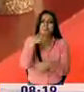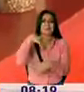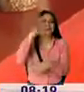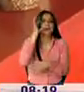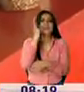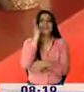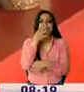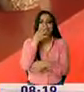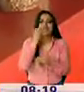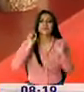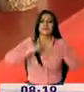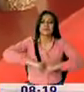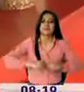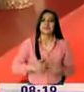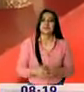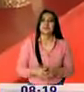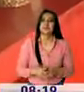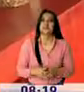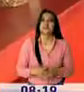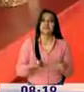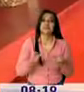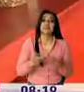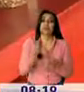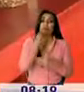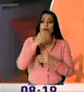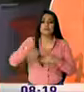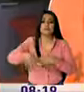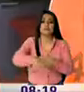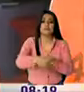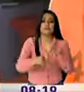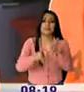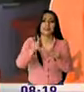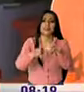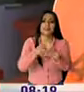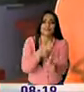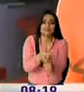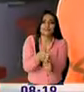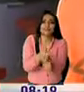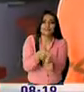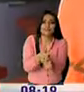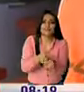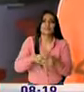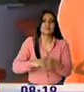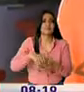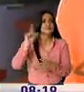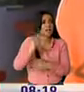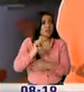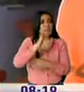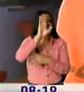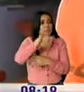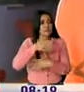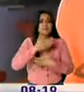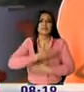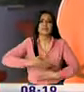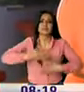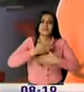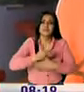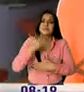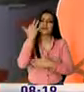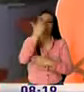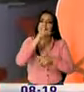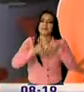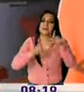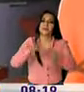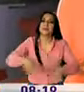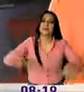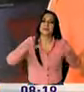deliciosos. Incluso comer a la orilla del mar. Unos precios económicos, como para que vengan a disfrutar de las hermosas playas del Cantón